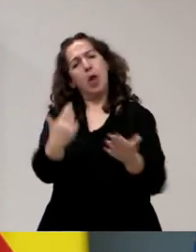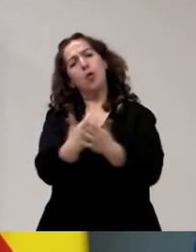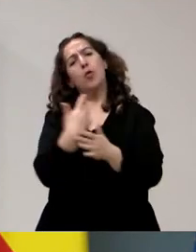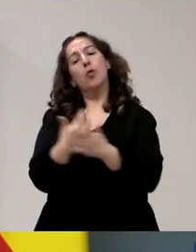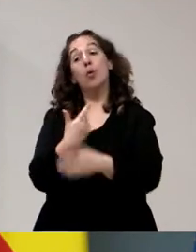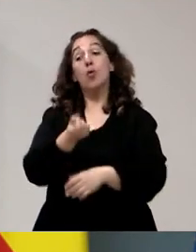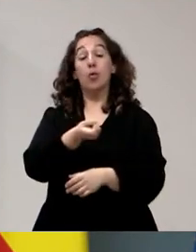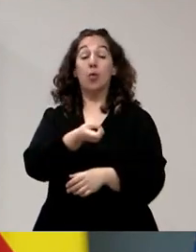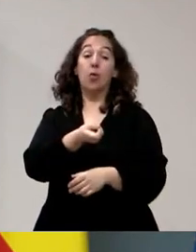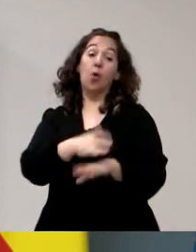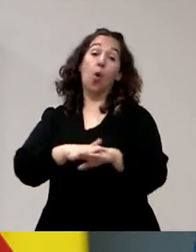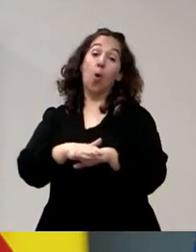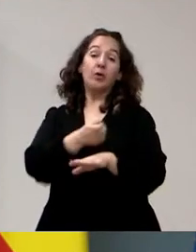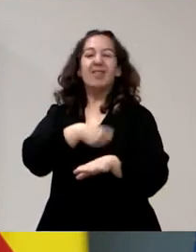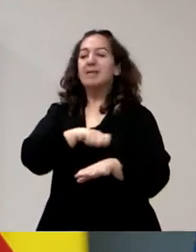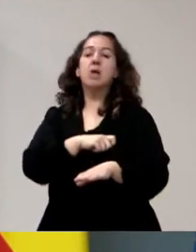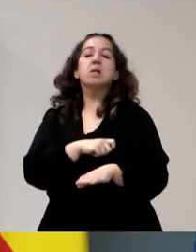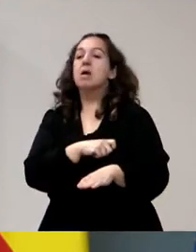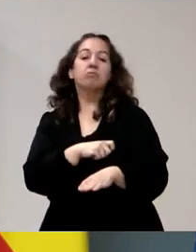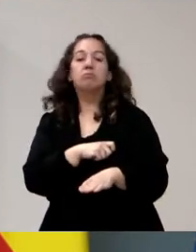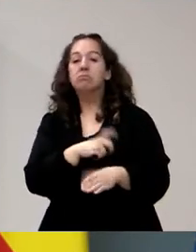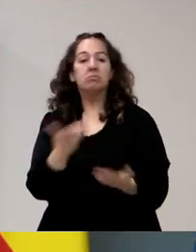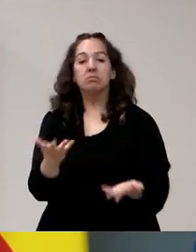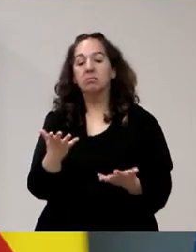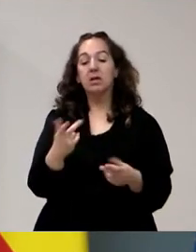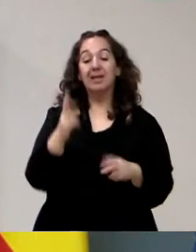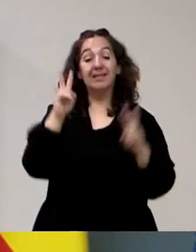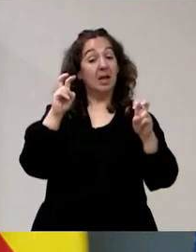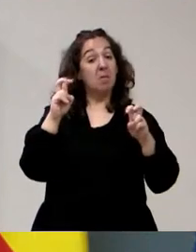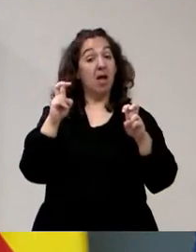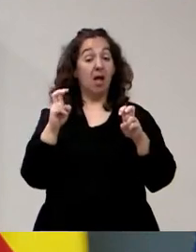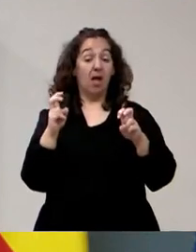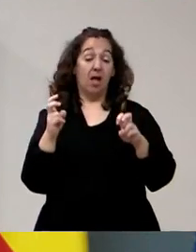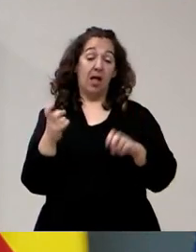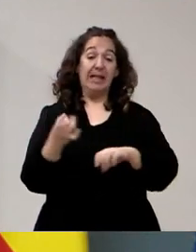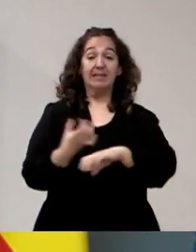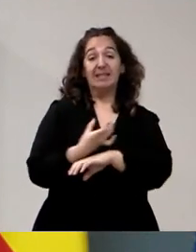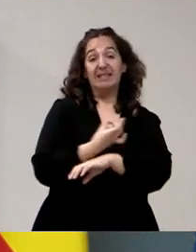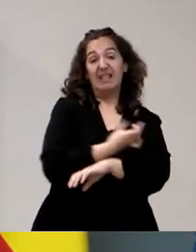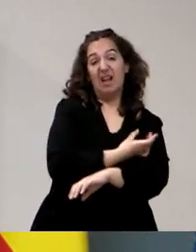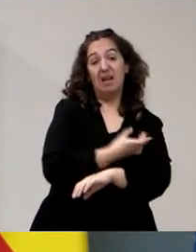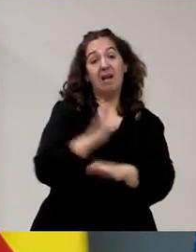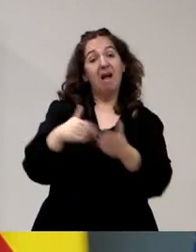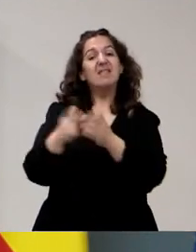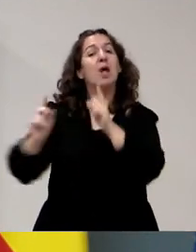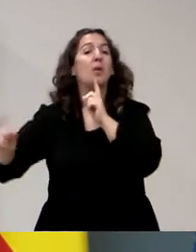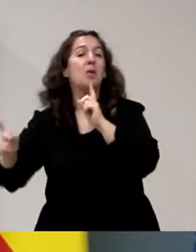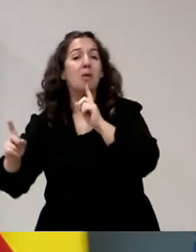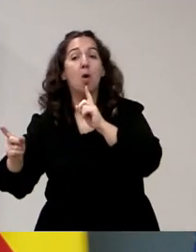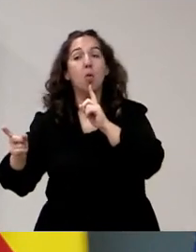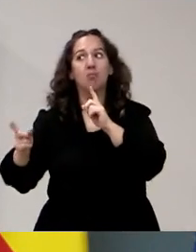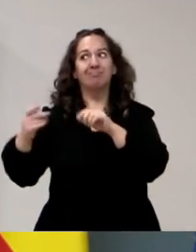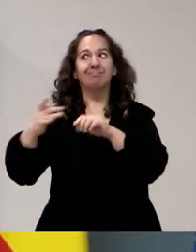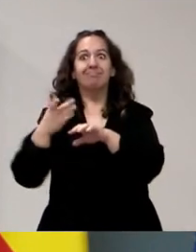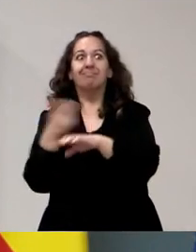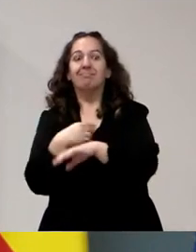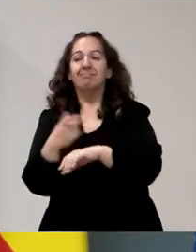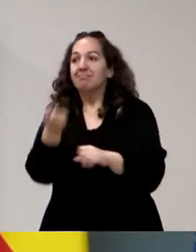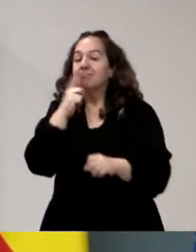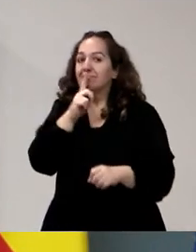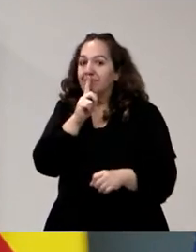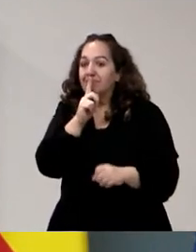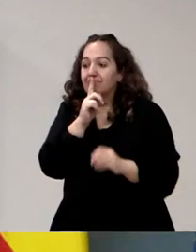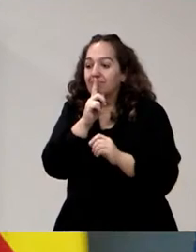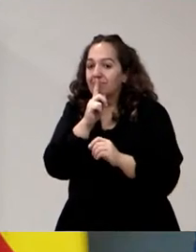gobierno de España respecto a la tramitación del tren de altas prestaciones con Bilbao porque no sabemos nada desde hace